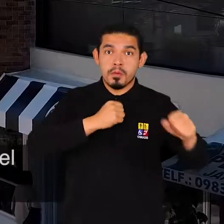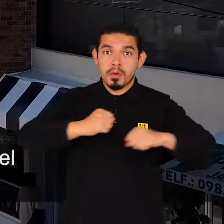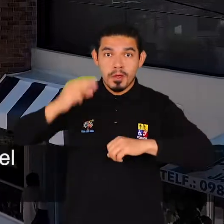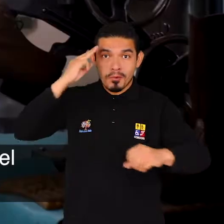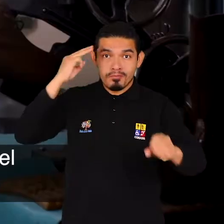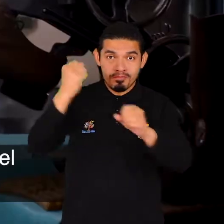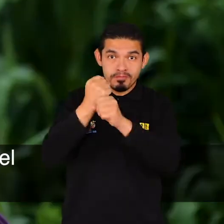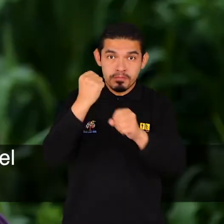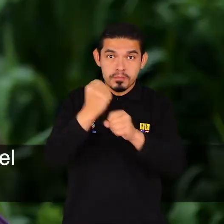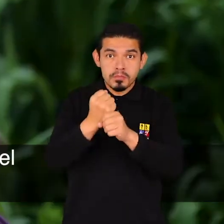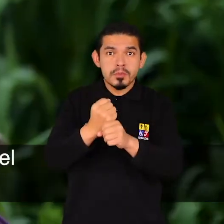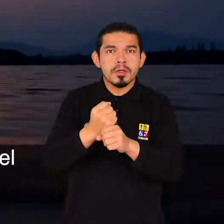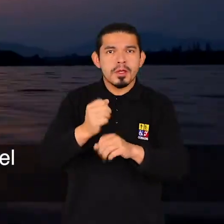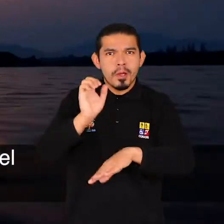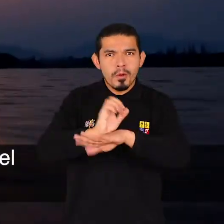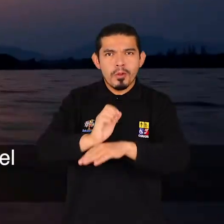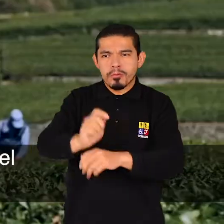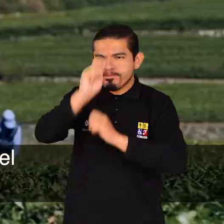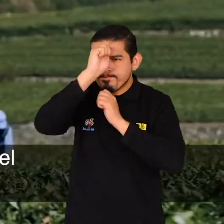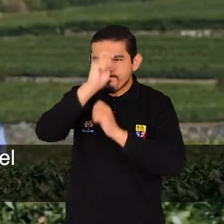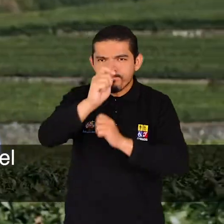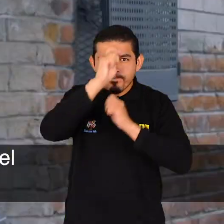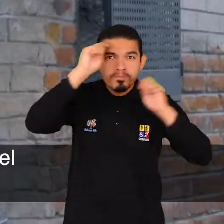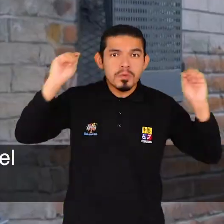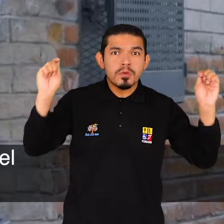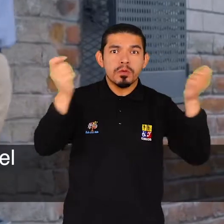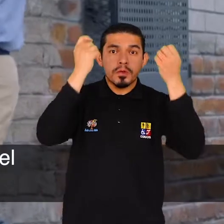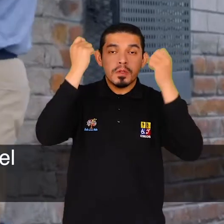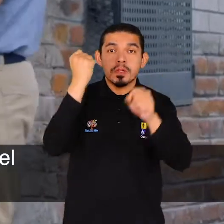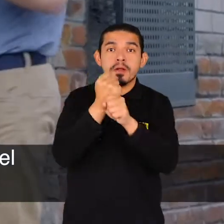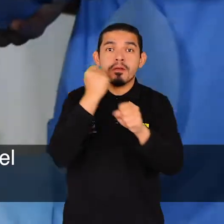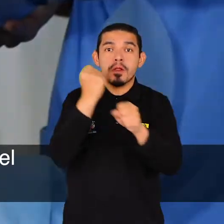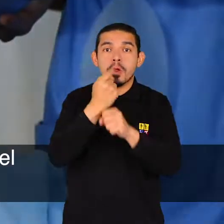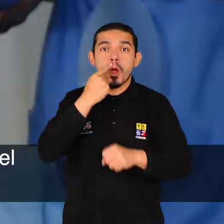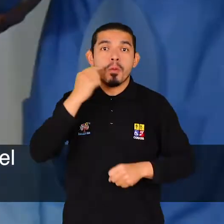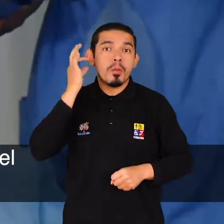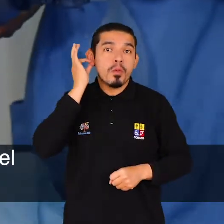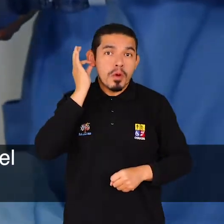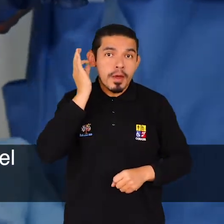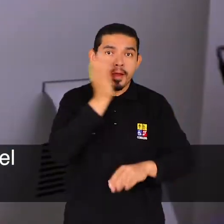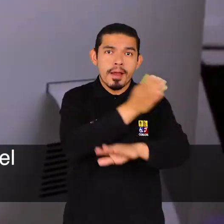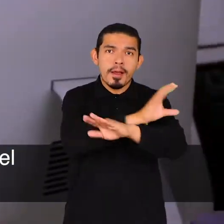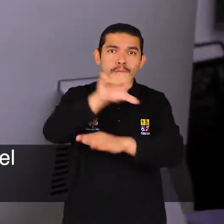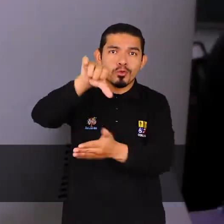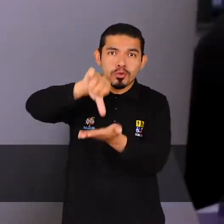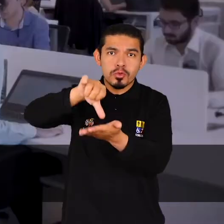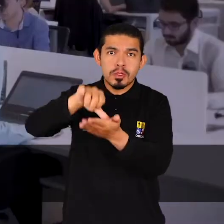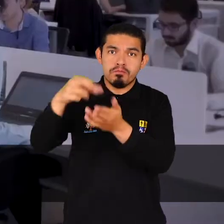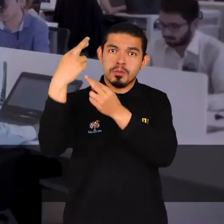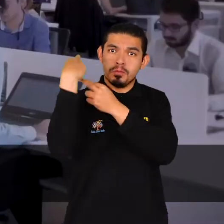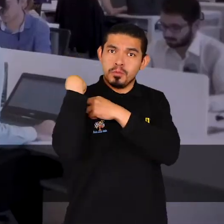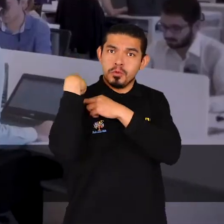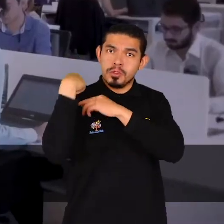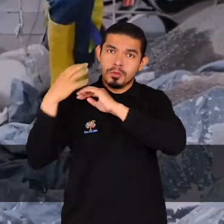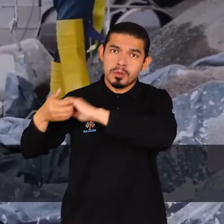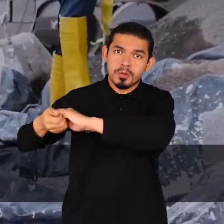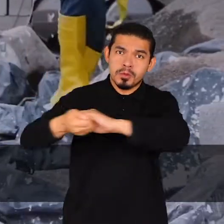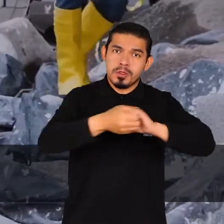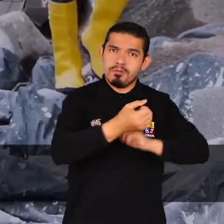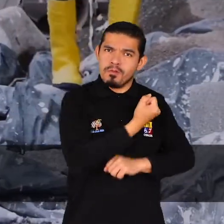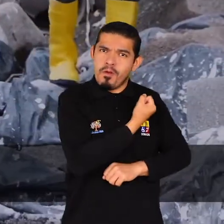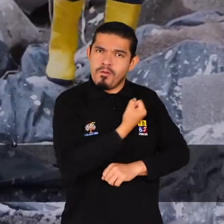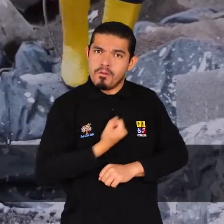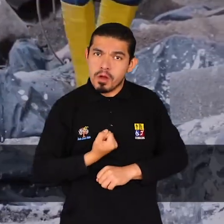patria celebra a los hombres y mujeres trabajadores del campo y la ciudad, que con inmensa responsabilidad, con solidaridad y